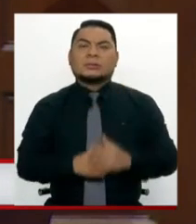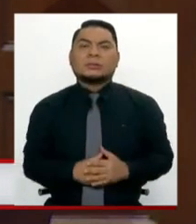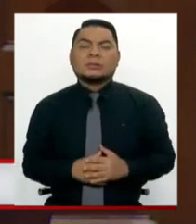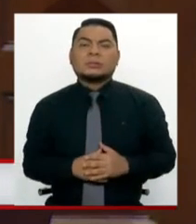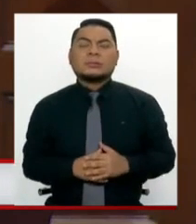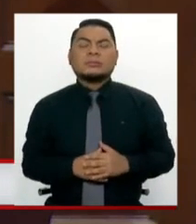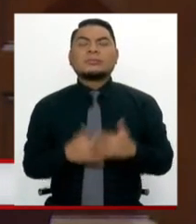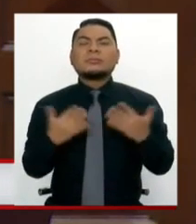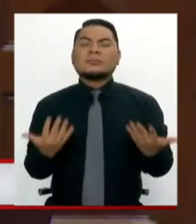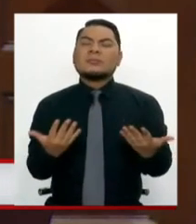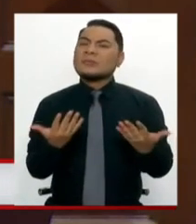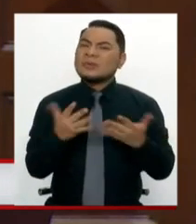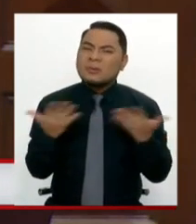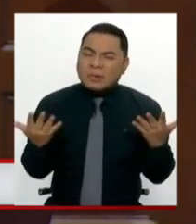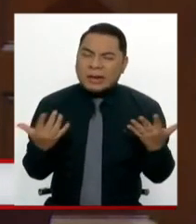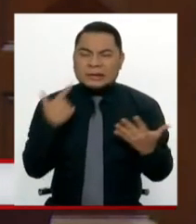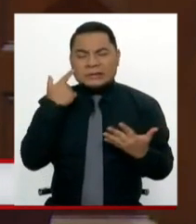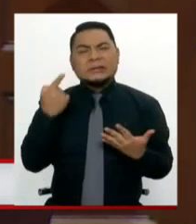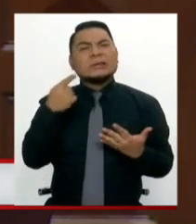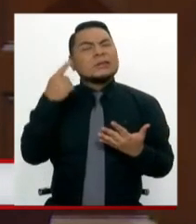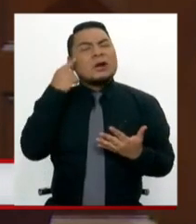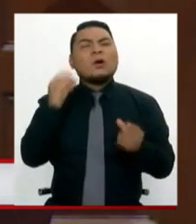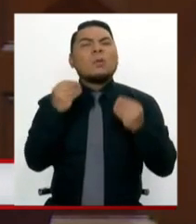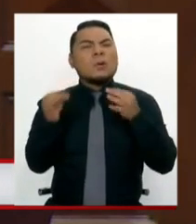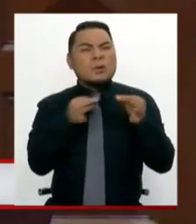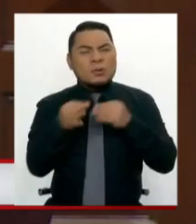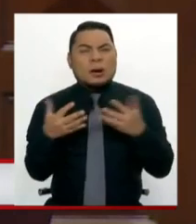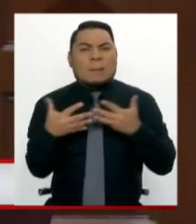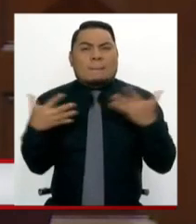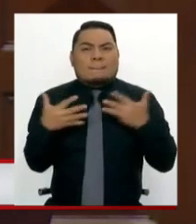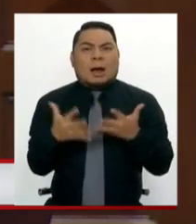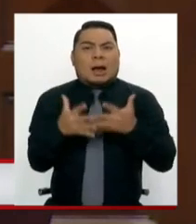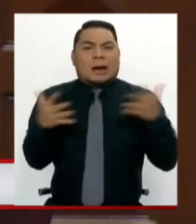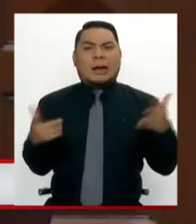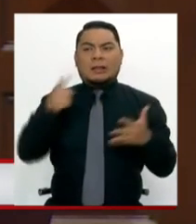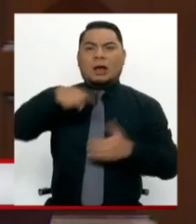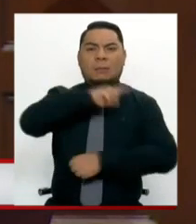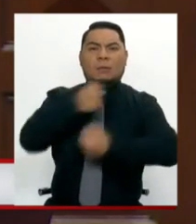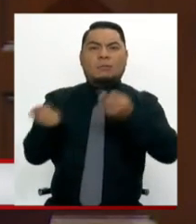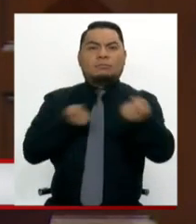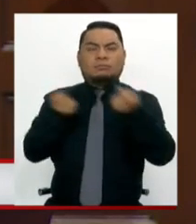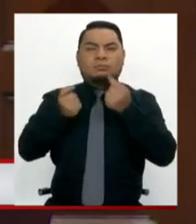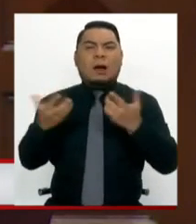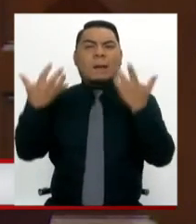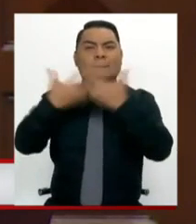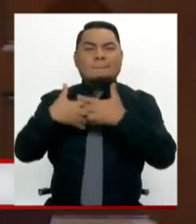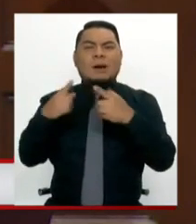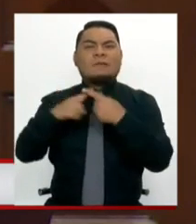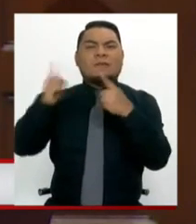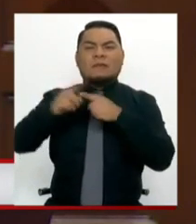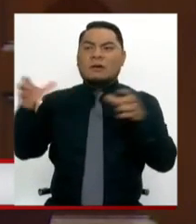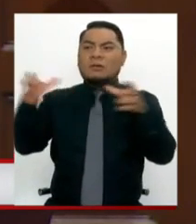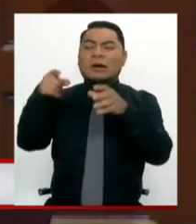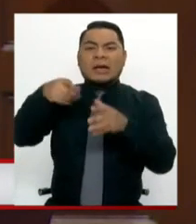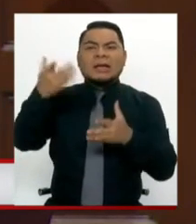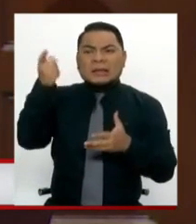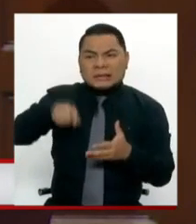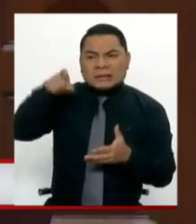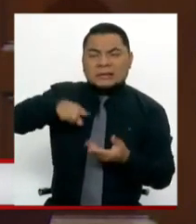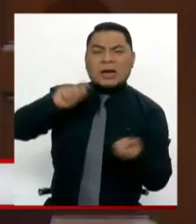Resulta inexplicable el temor y el miedo a los grandes poderes políticos y económicos tradicionales a los grandes cambios que necesita el